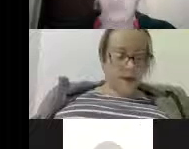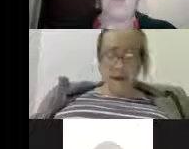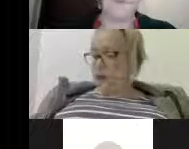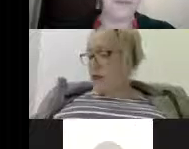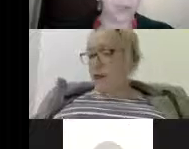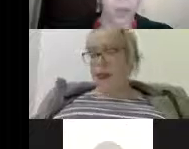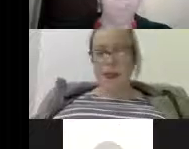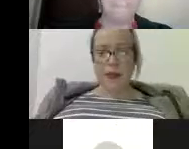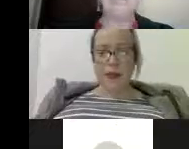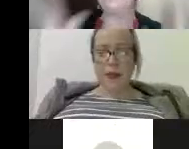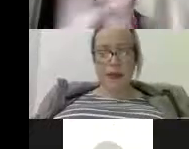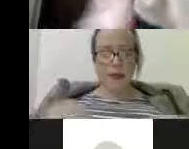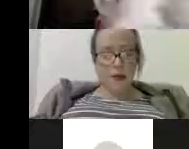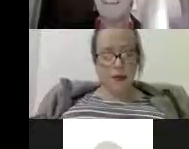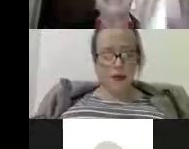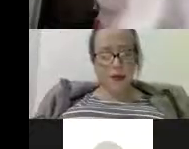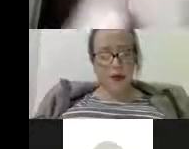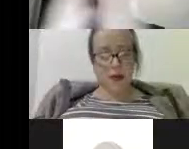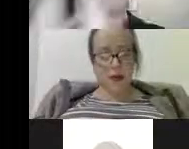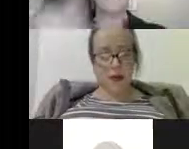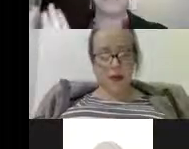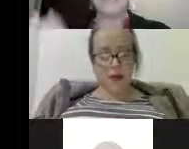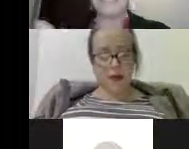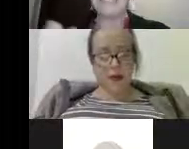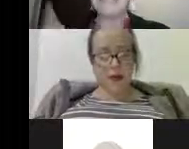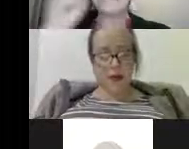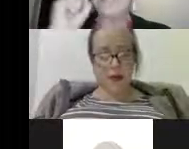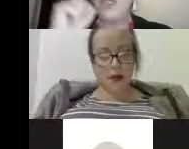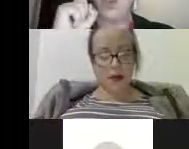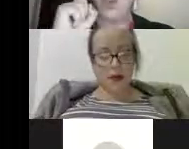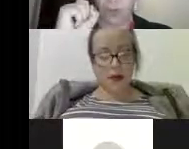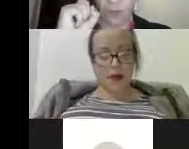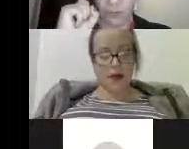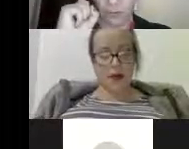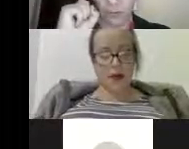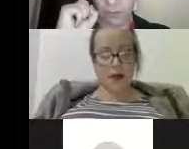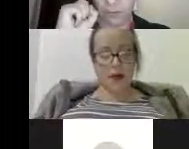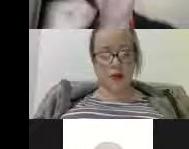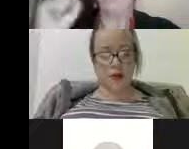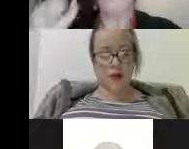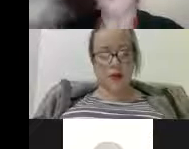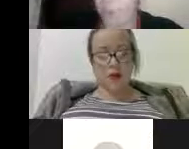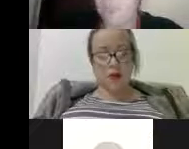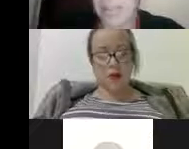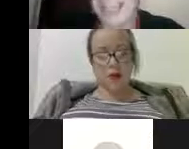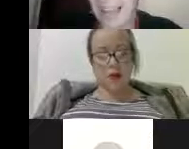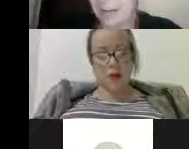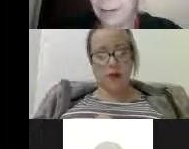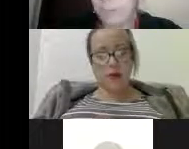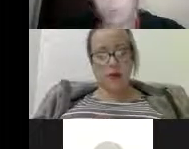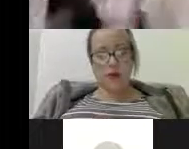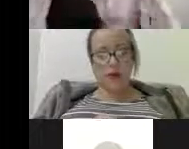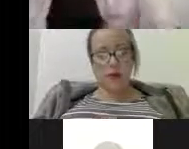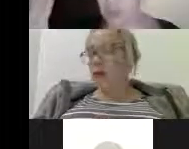del tratamiento como prevención, de indetectable es igual a intransmisible, es sin condón. O sea, obvio que lo podemos